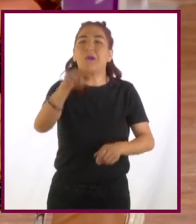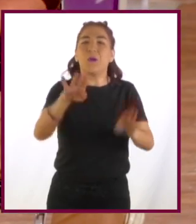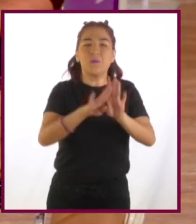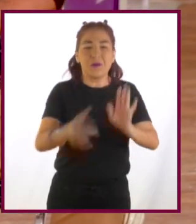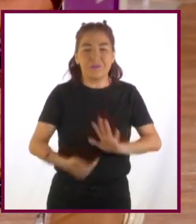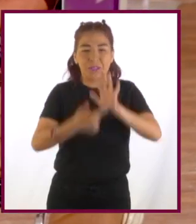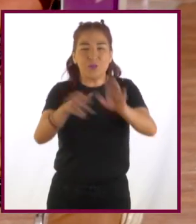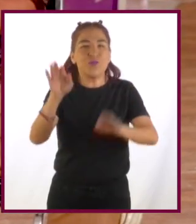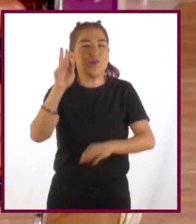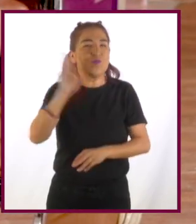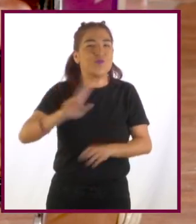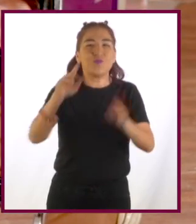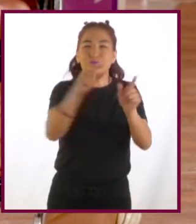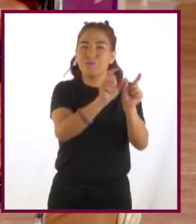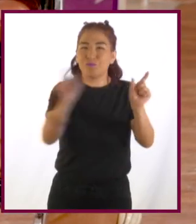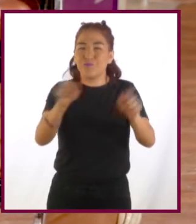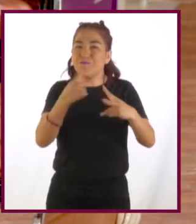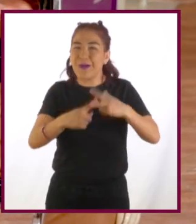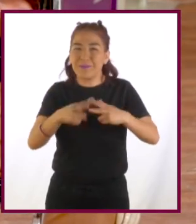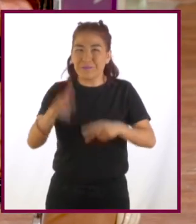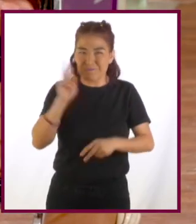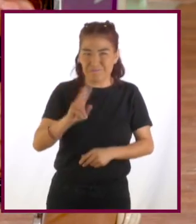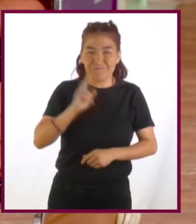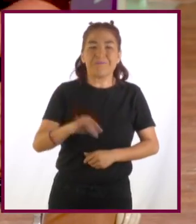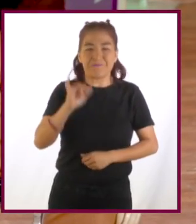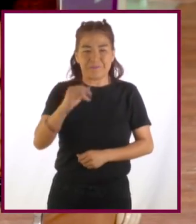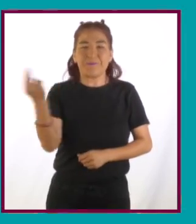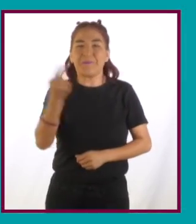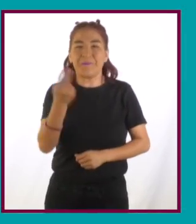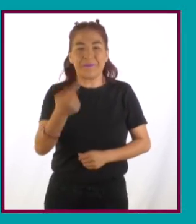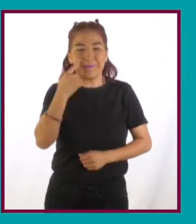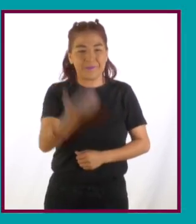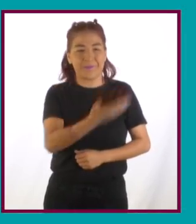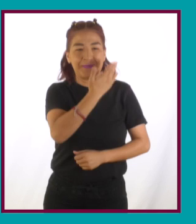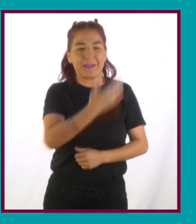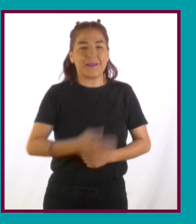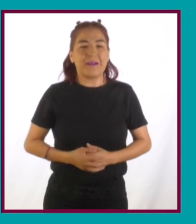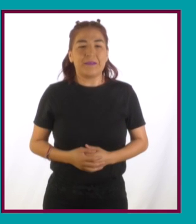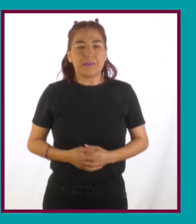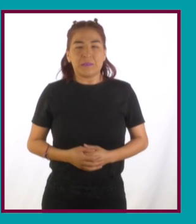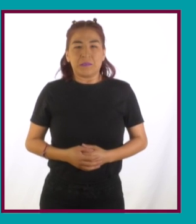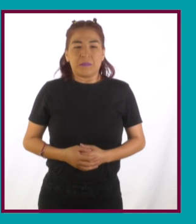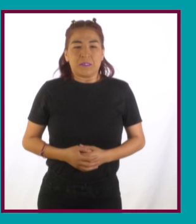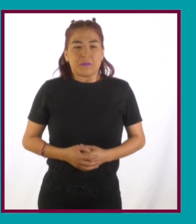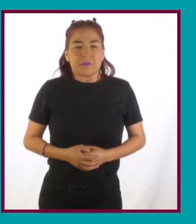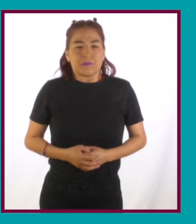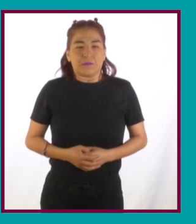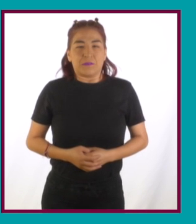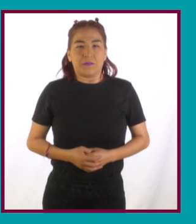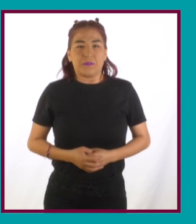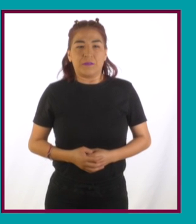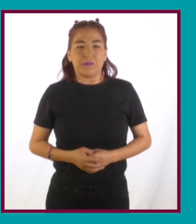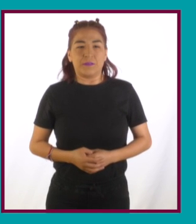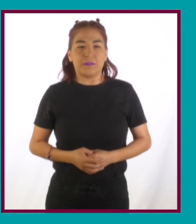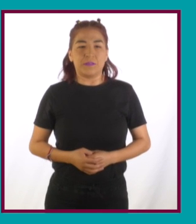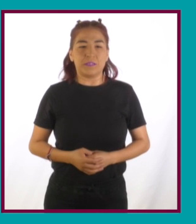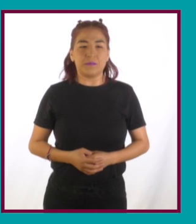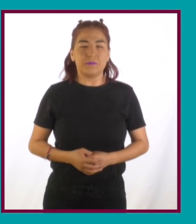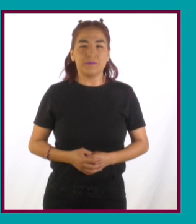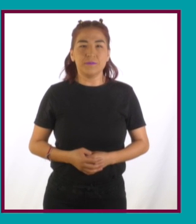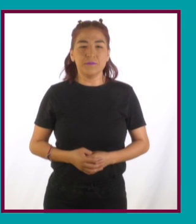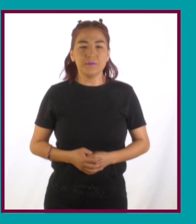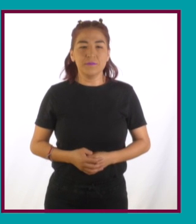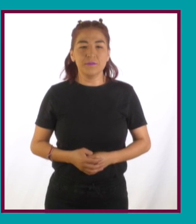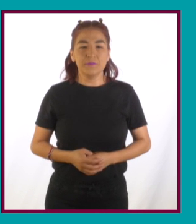información podemos encontrar usando su fórmula, ¿te parece? Me parece. Muy bien, vamos a necesitar un tubo para colocar los pesos, en este caso de